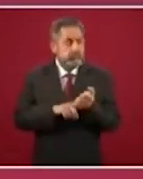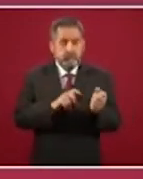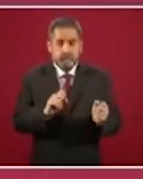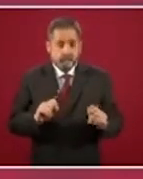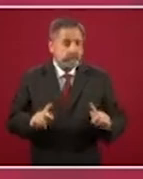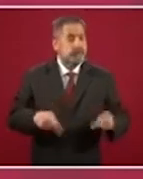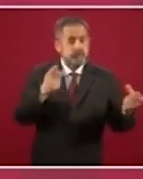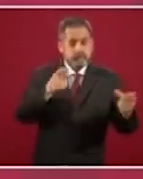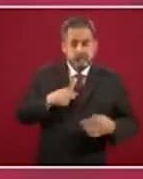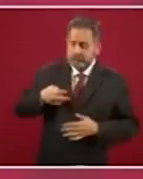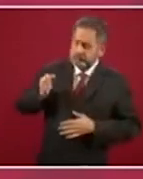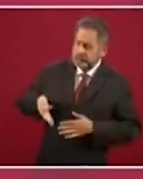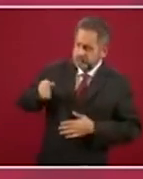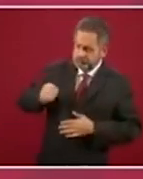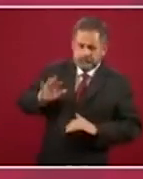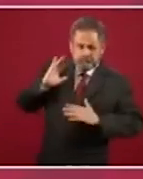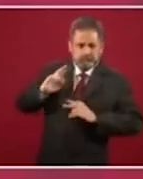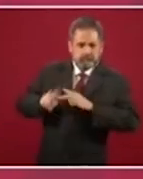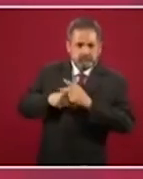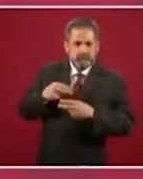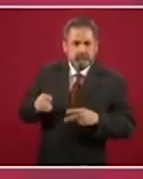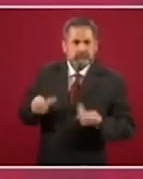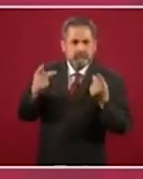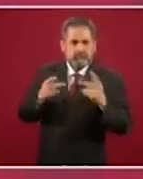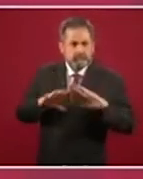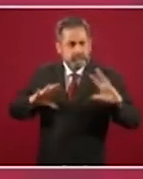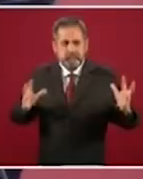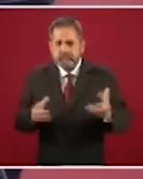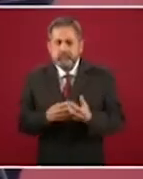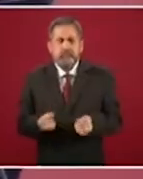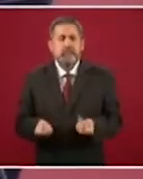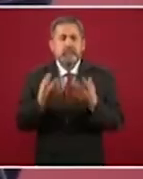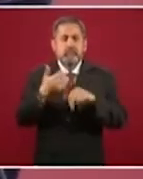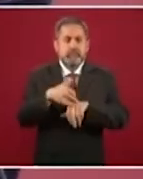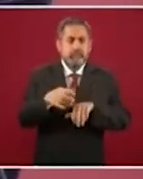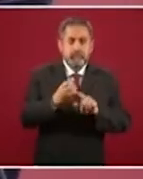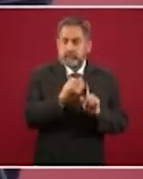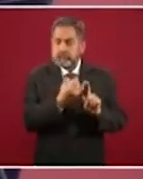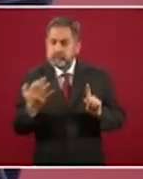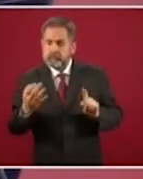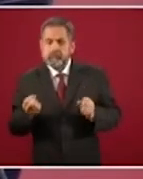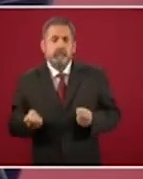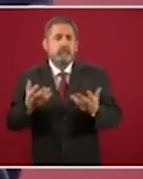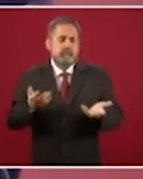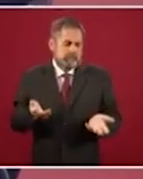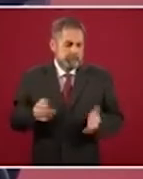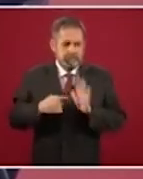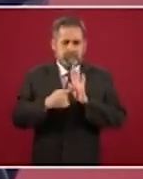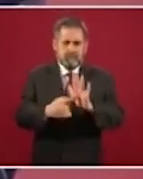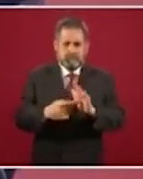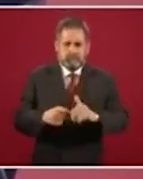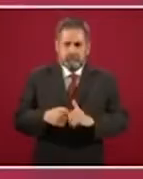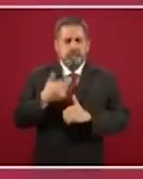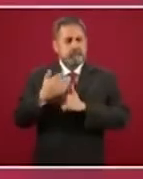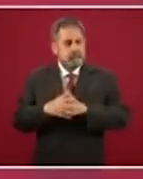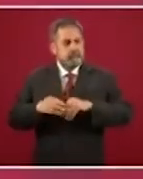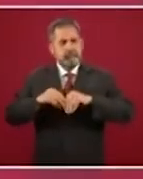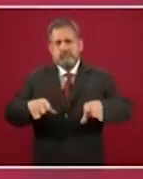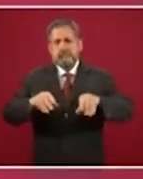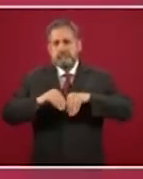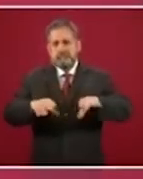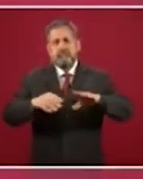venta que significan tantos números y vamos a estarles informando